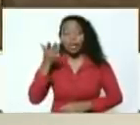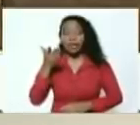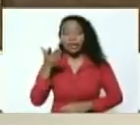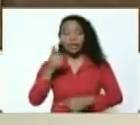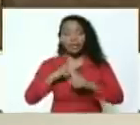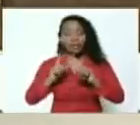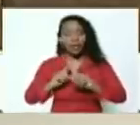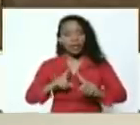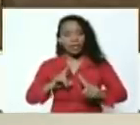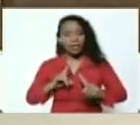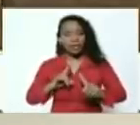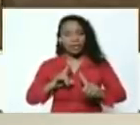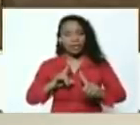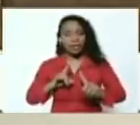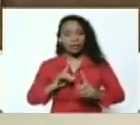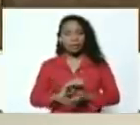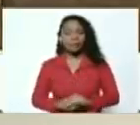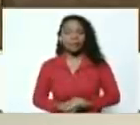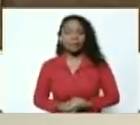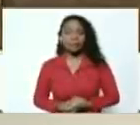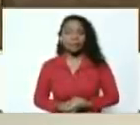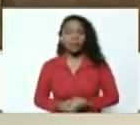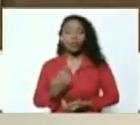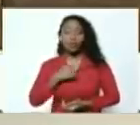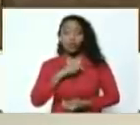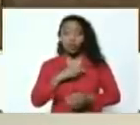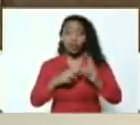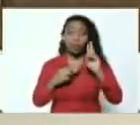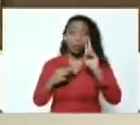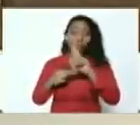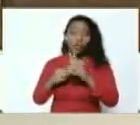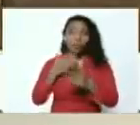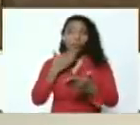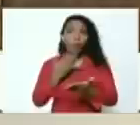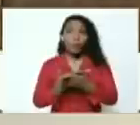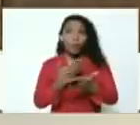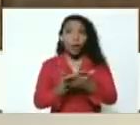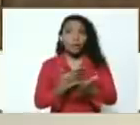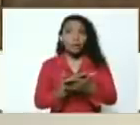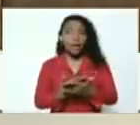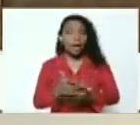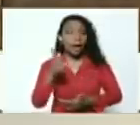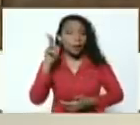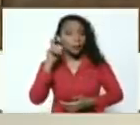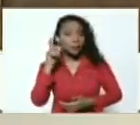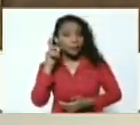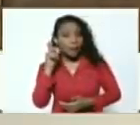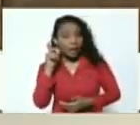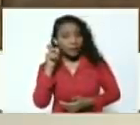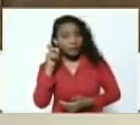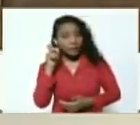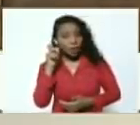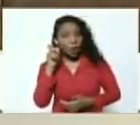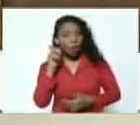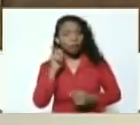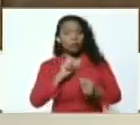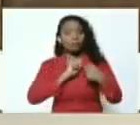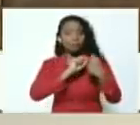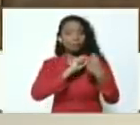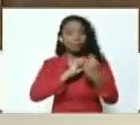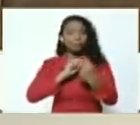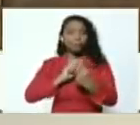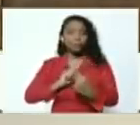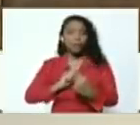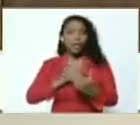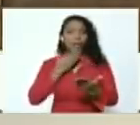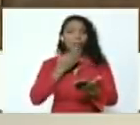índoles. Así que, bueno, hemos estado viendo propuestas, escuchando el diagnóstico, escuchando